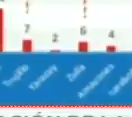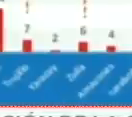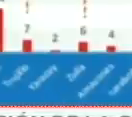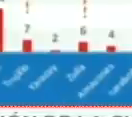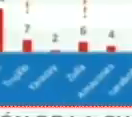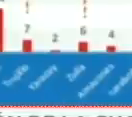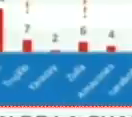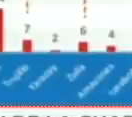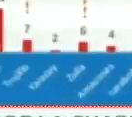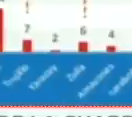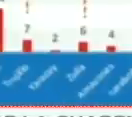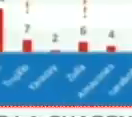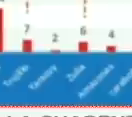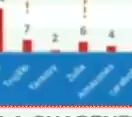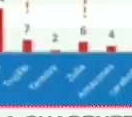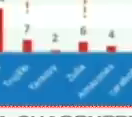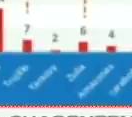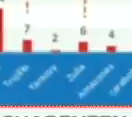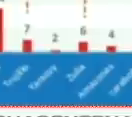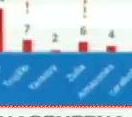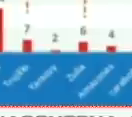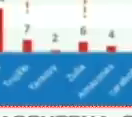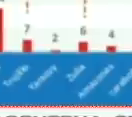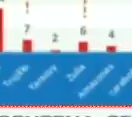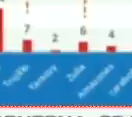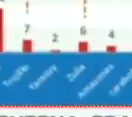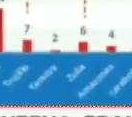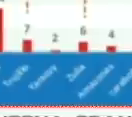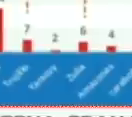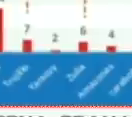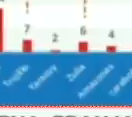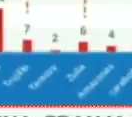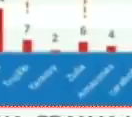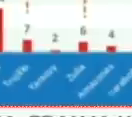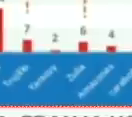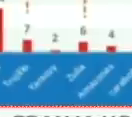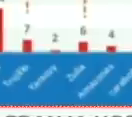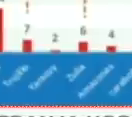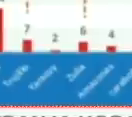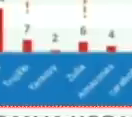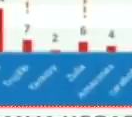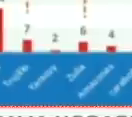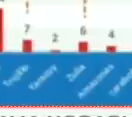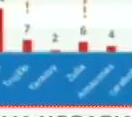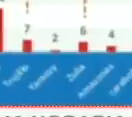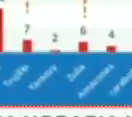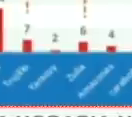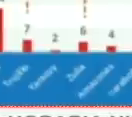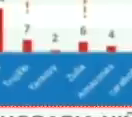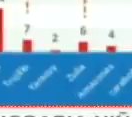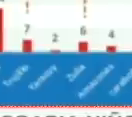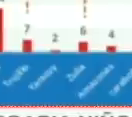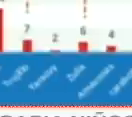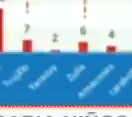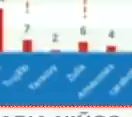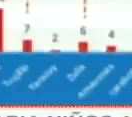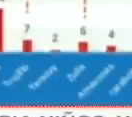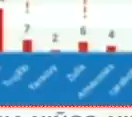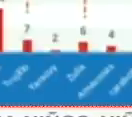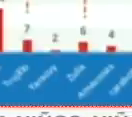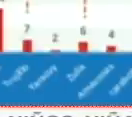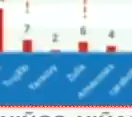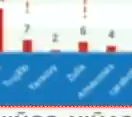el norte del hemisferio, en Estados Unidos de Norteamérica. De allí tenemos que de los casos, 52 casos son